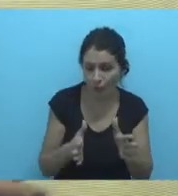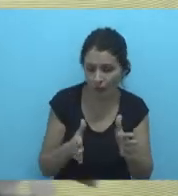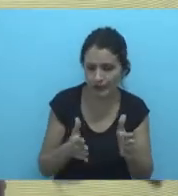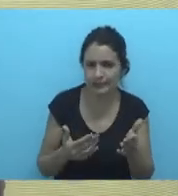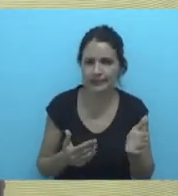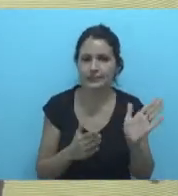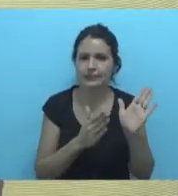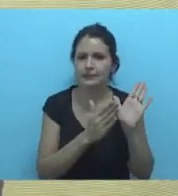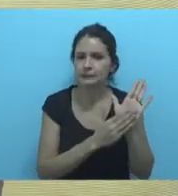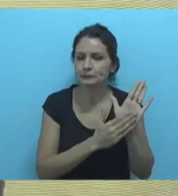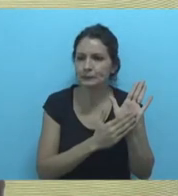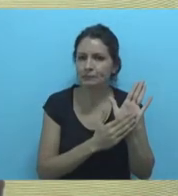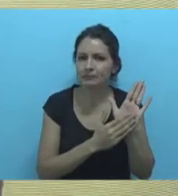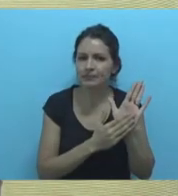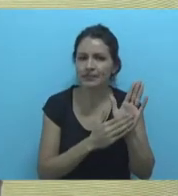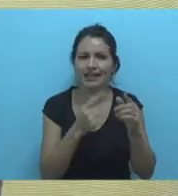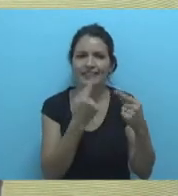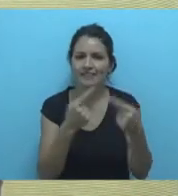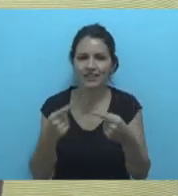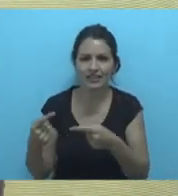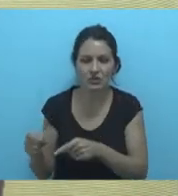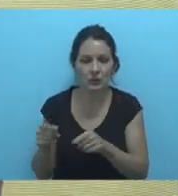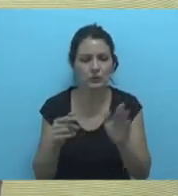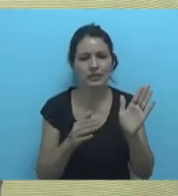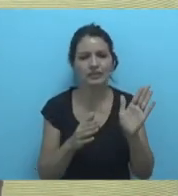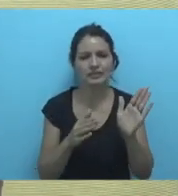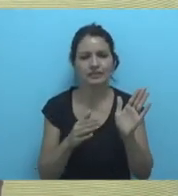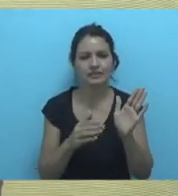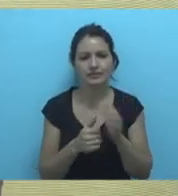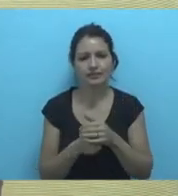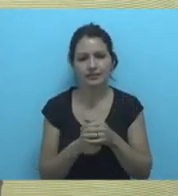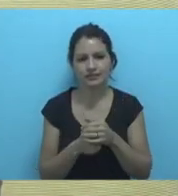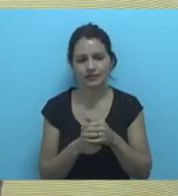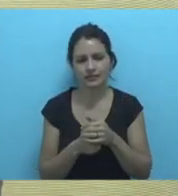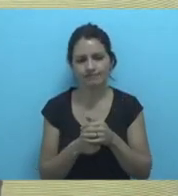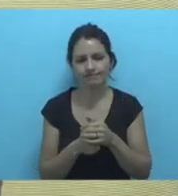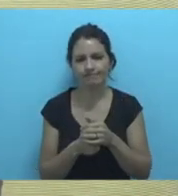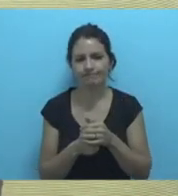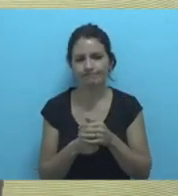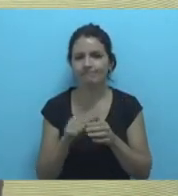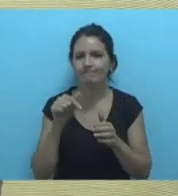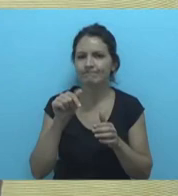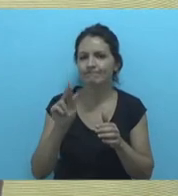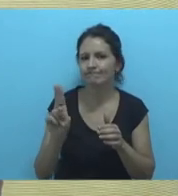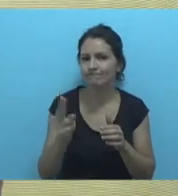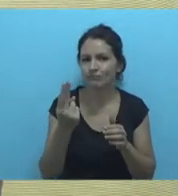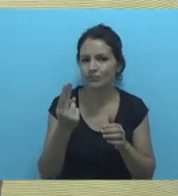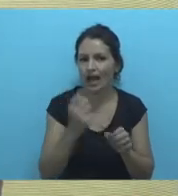varios pequeños grandes hechos que hicieron que tuviera la desgracia de no estar hoy con su